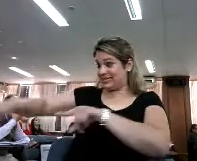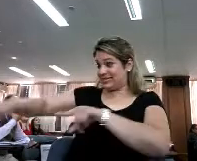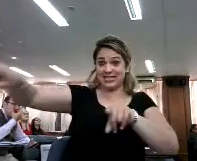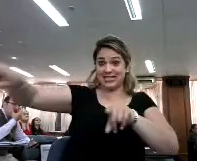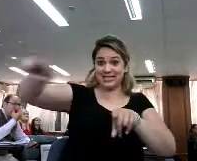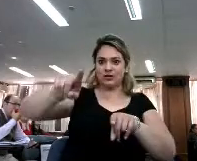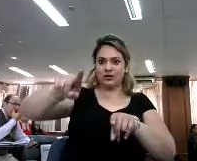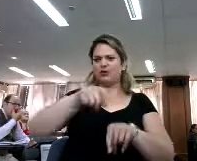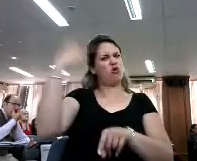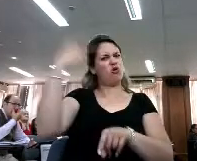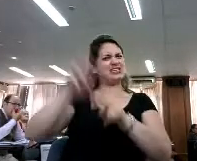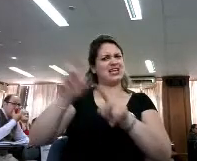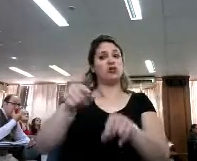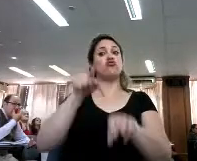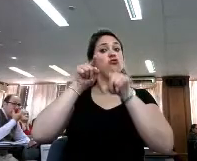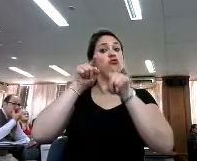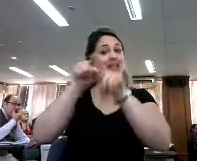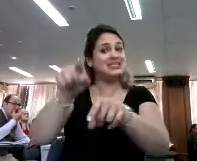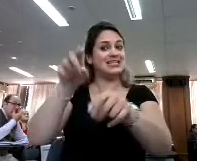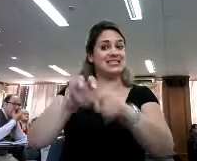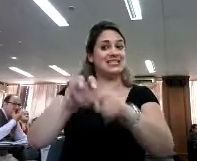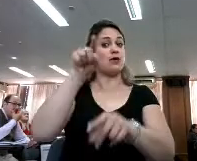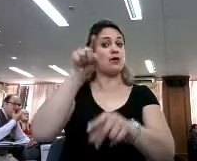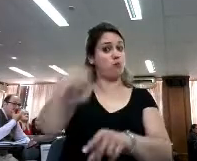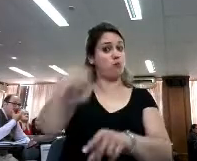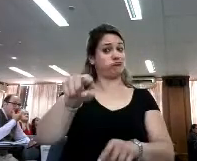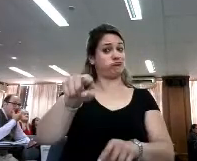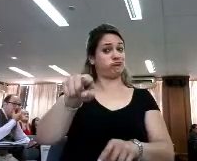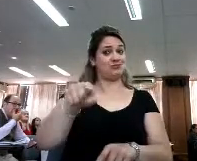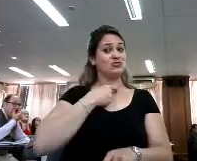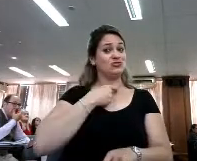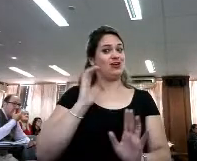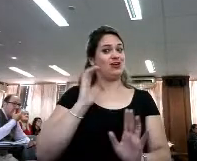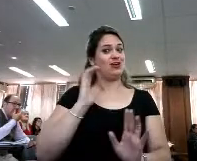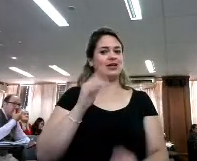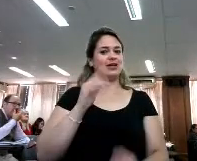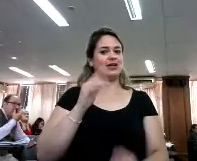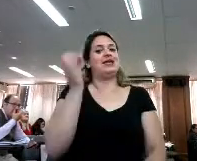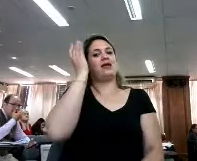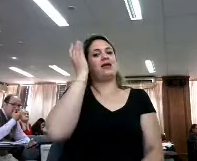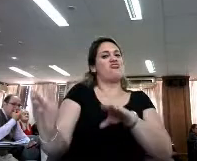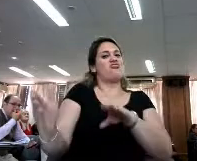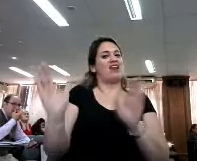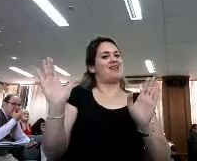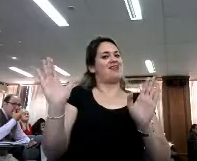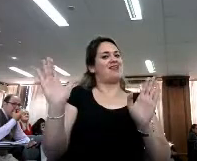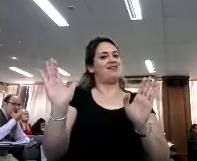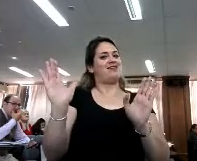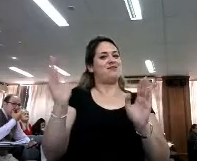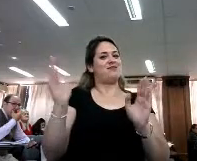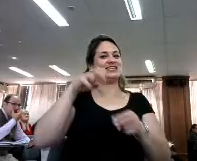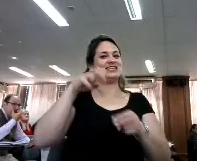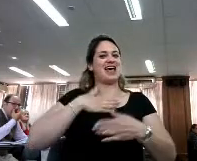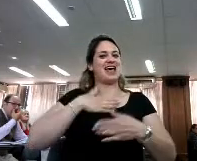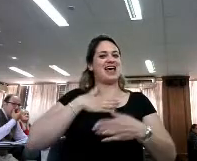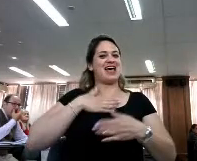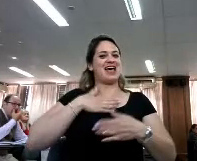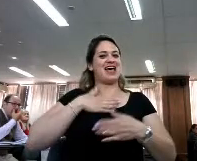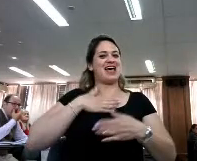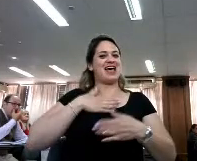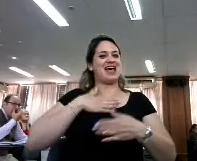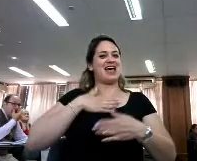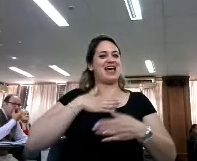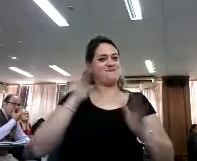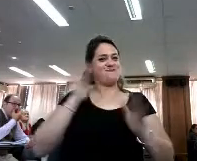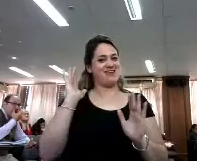quiero otras sillas. Yo quiero la silla en la que está sentada Julia. Y lo lamento, llegaste tarde. La silla se